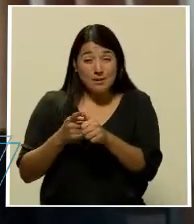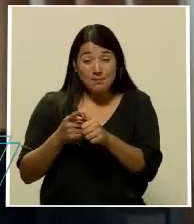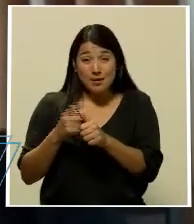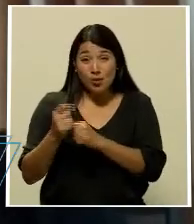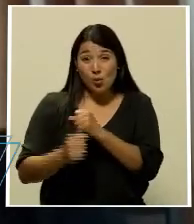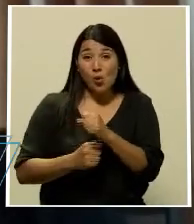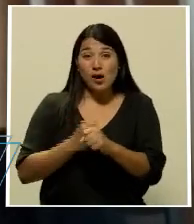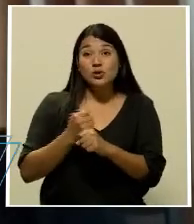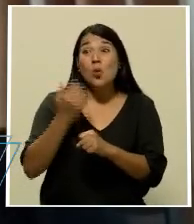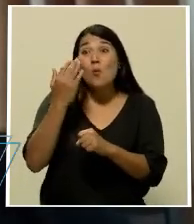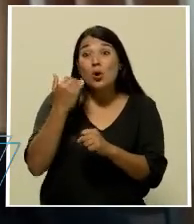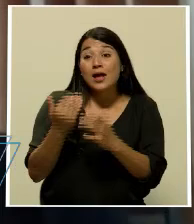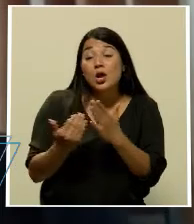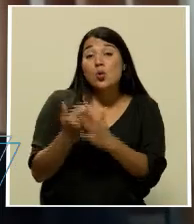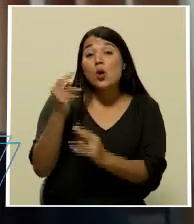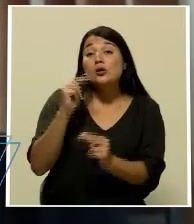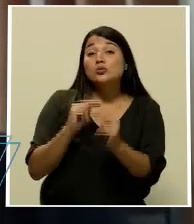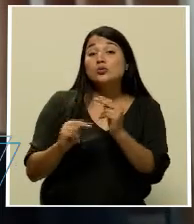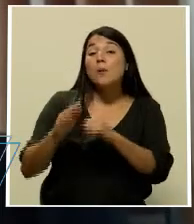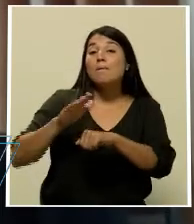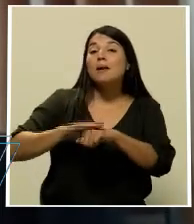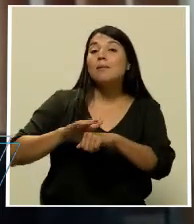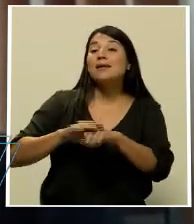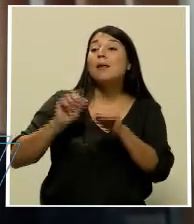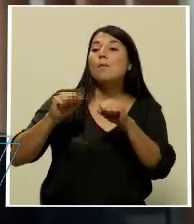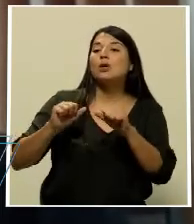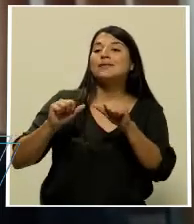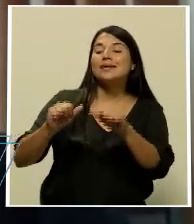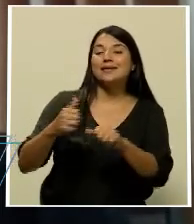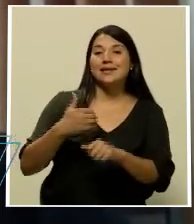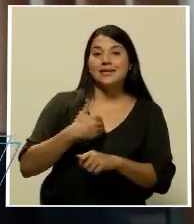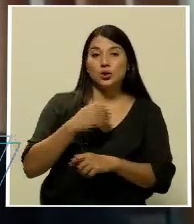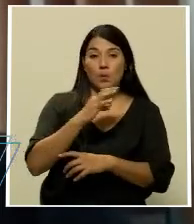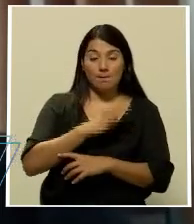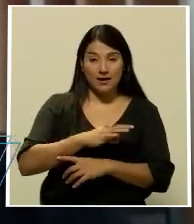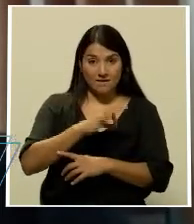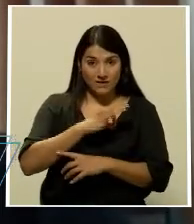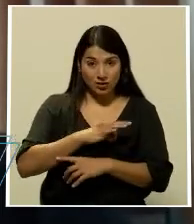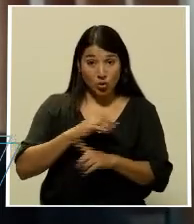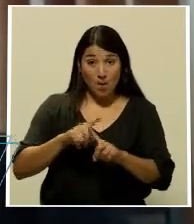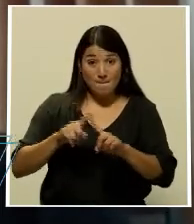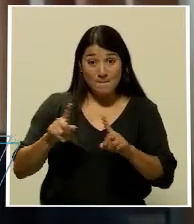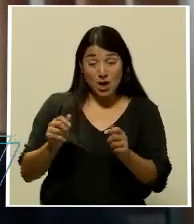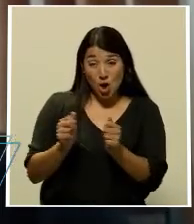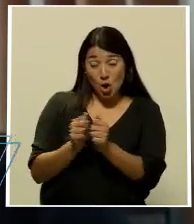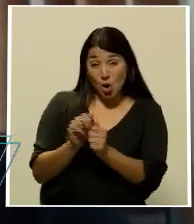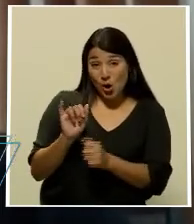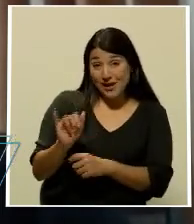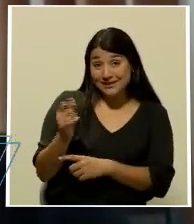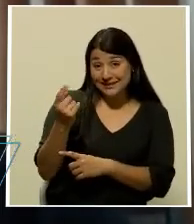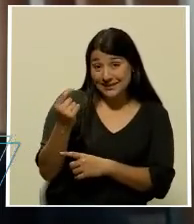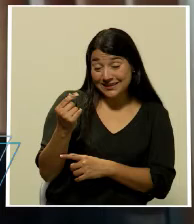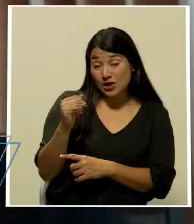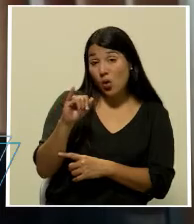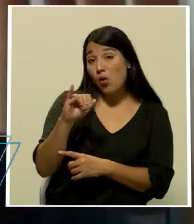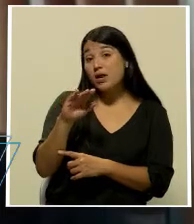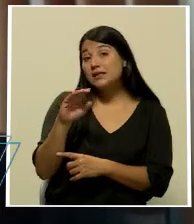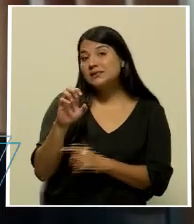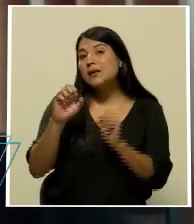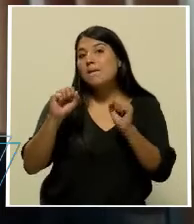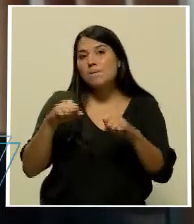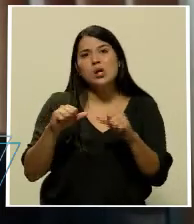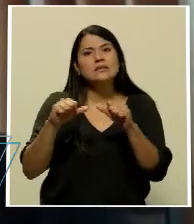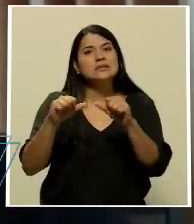permitir seguir teniendo beneficios de la misma en los años siguientes. Pero con estos recursos el instituto va a poder sin duda alguna